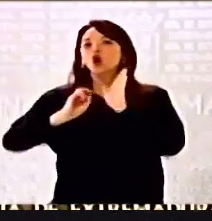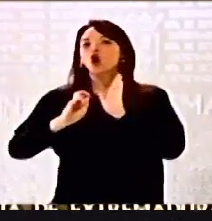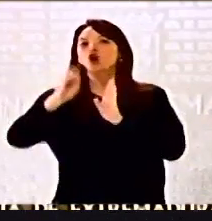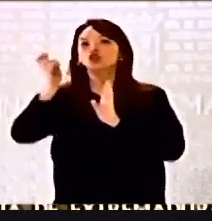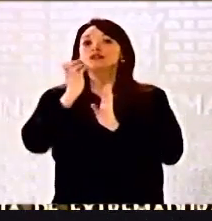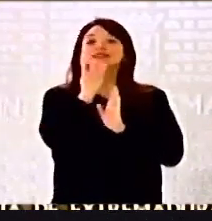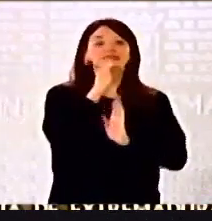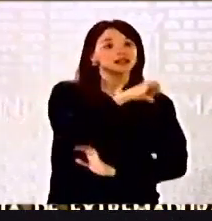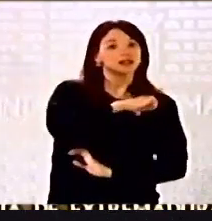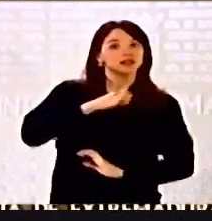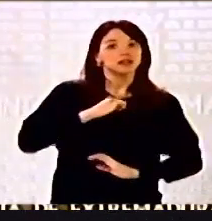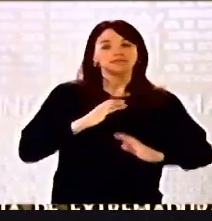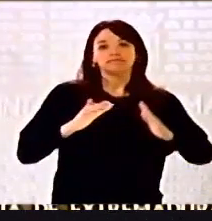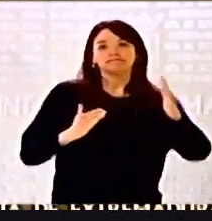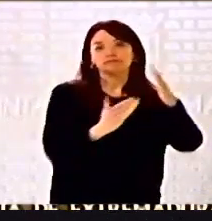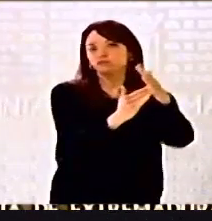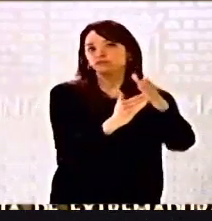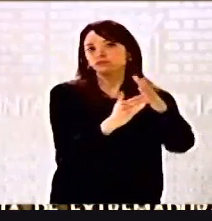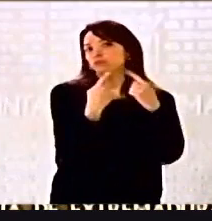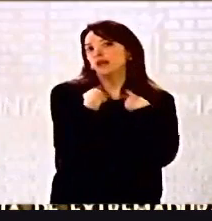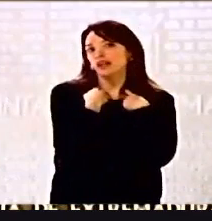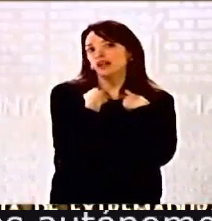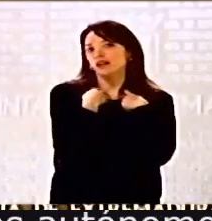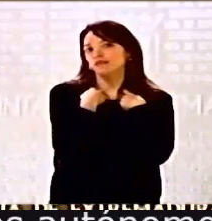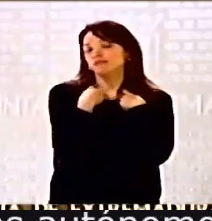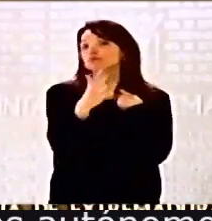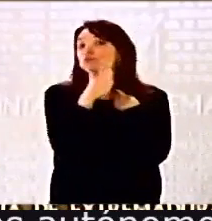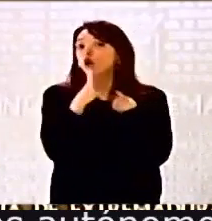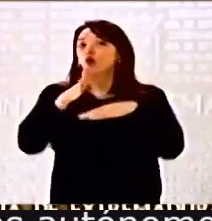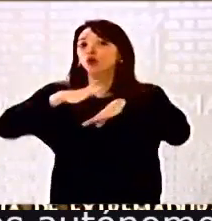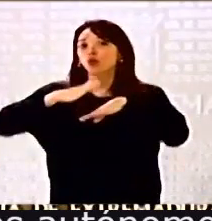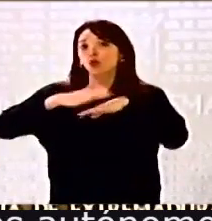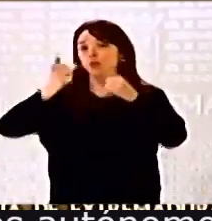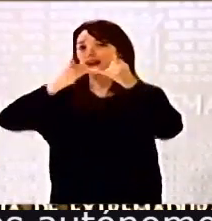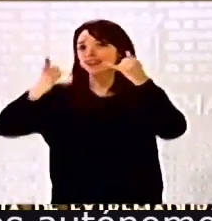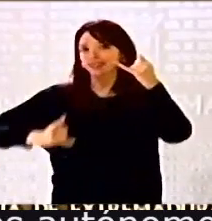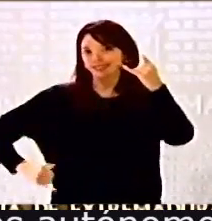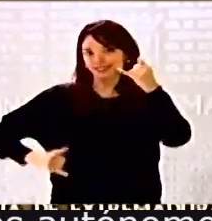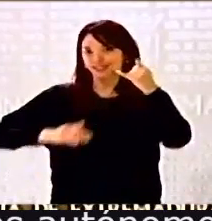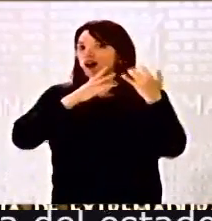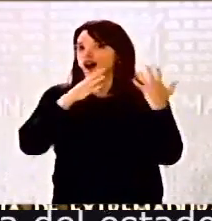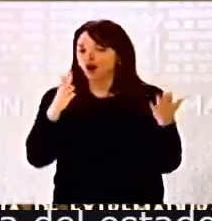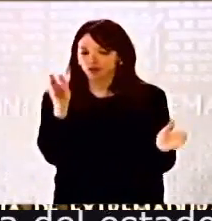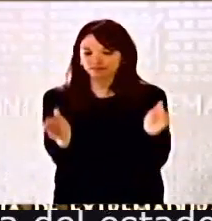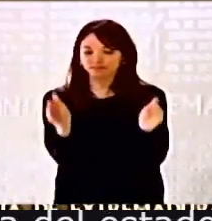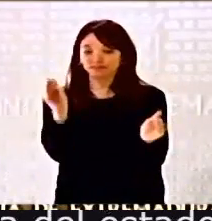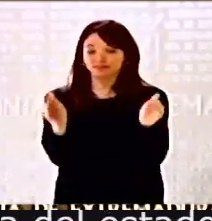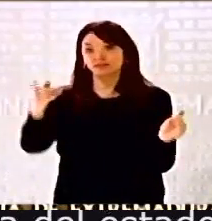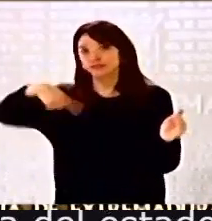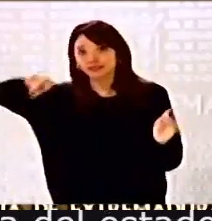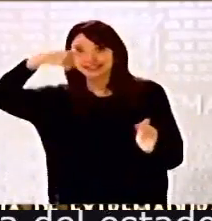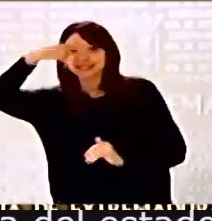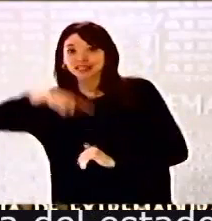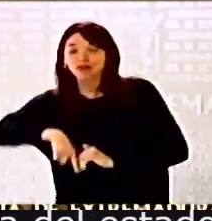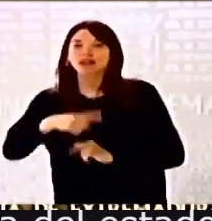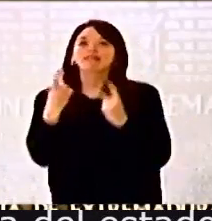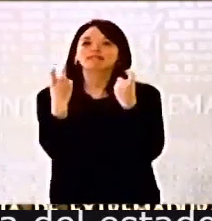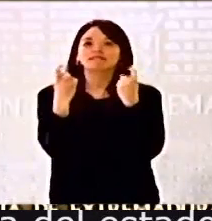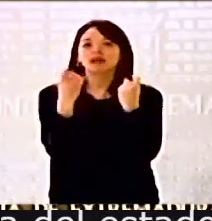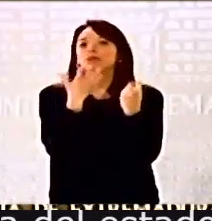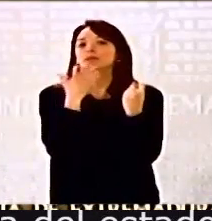como consecuencia del estado de alarma o en estos periodos en las que, como sabíais, se necesitaban 5 años